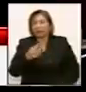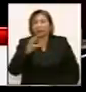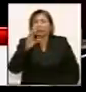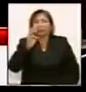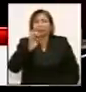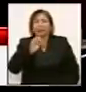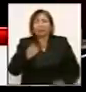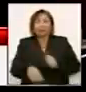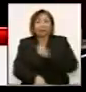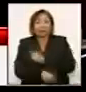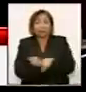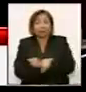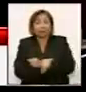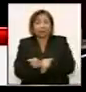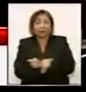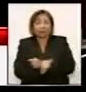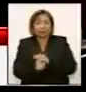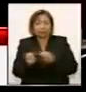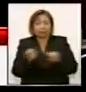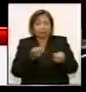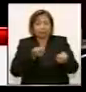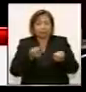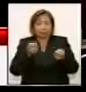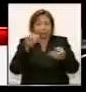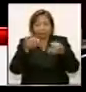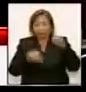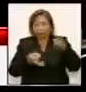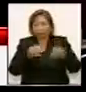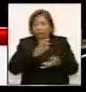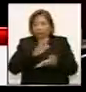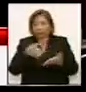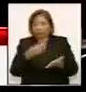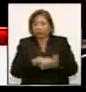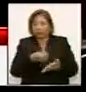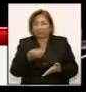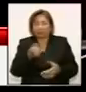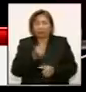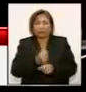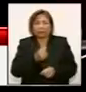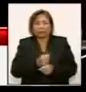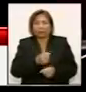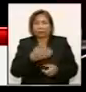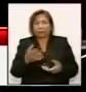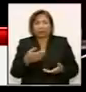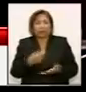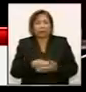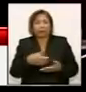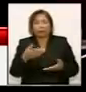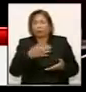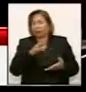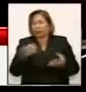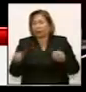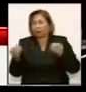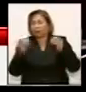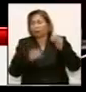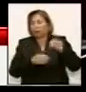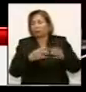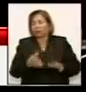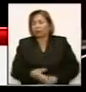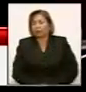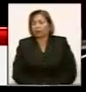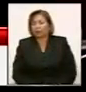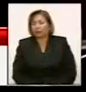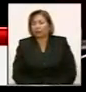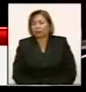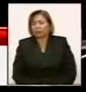hicieron con los clubes de fútbol, que se puso una administración judicial. Yo le pago a todo el mundo, a los trabajadores, a los proveedores, a todo el